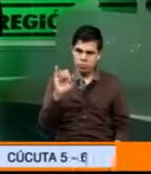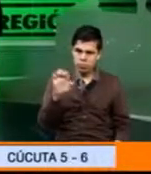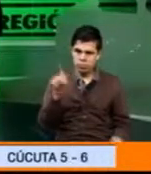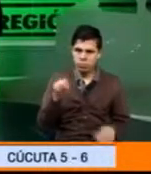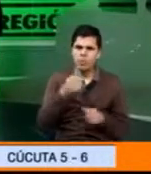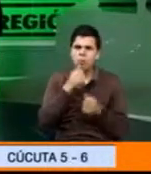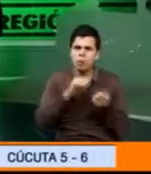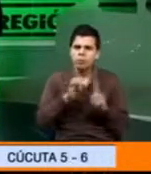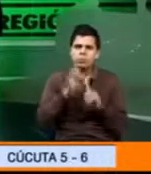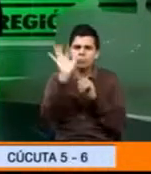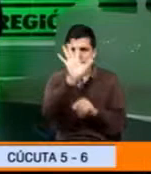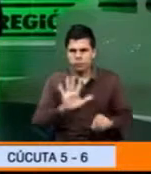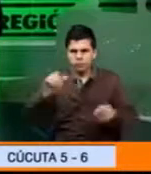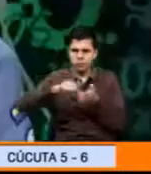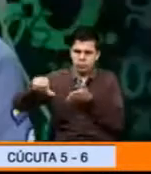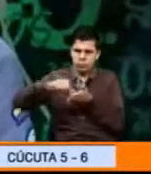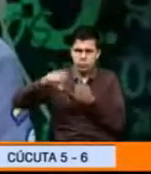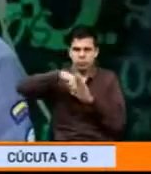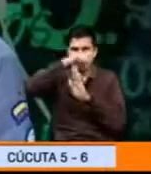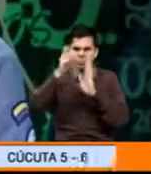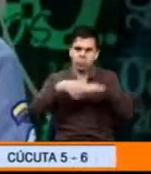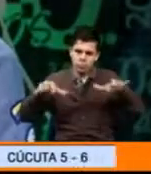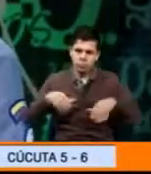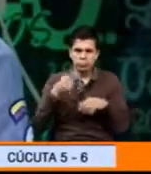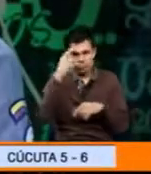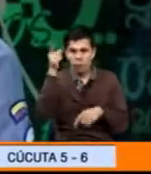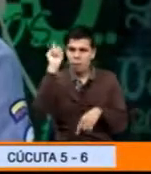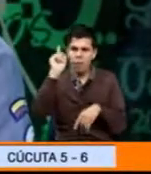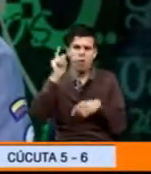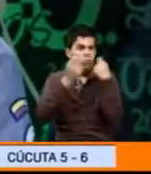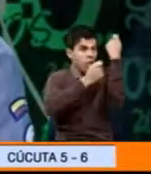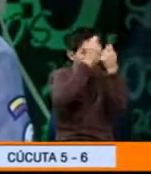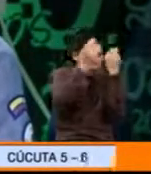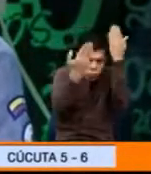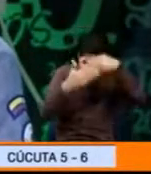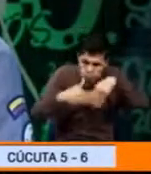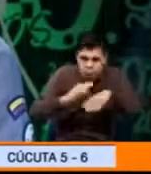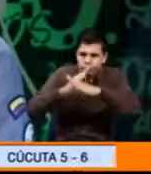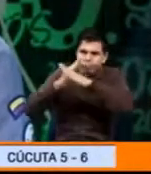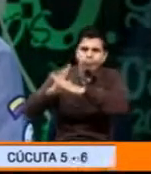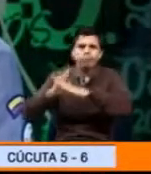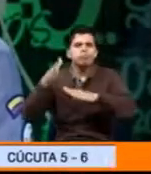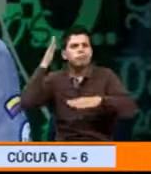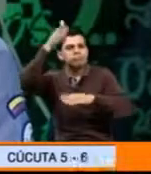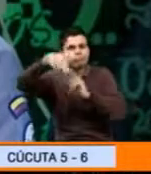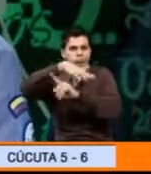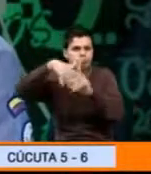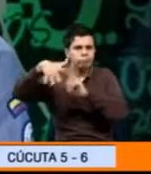departamento, evitamos y cerramos filas frente al tráfico de madera, seguramente estamos haciendo una mejor